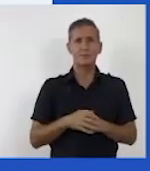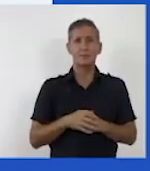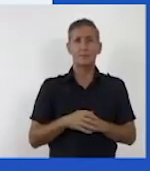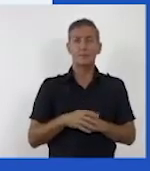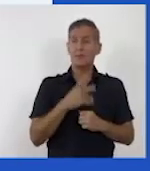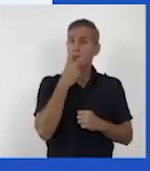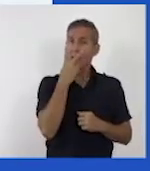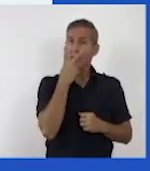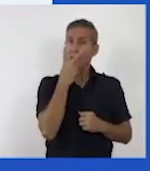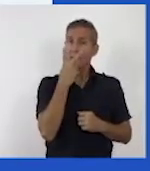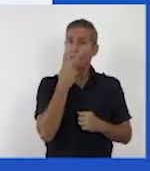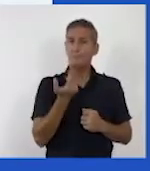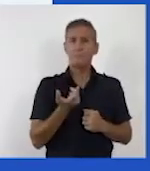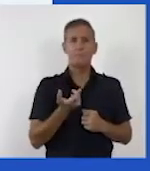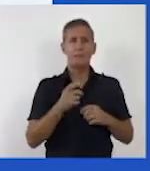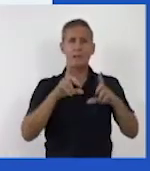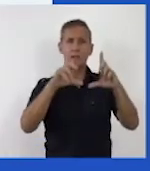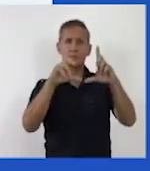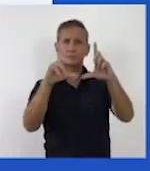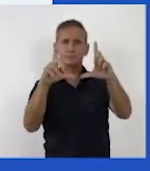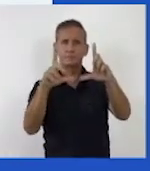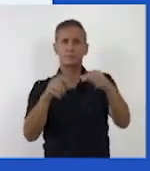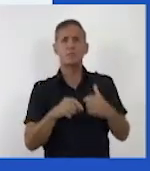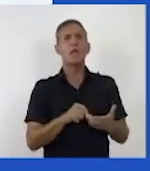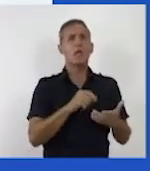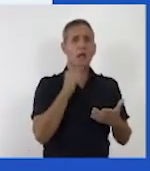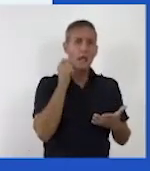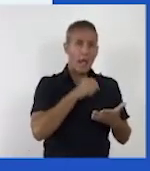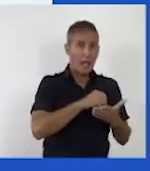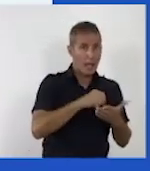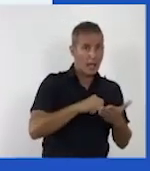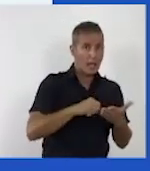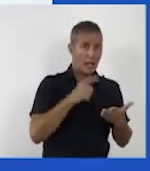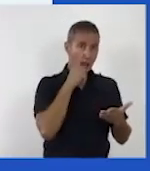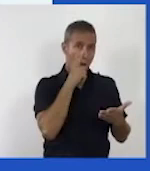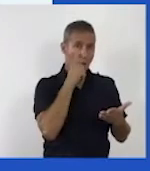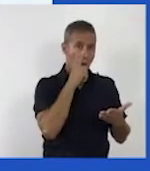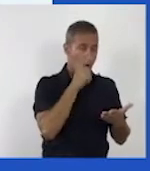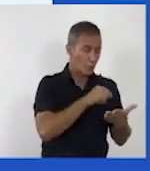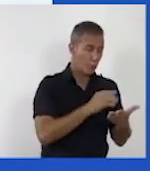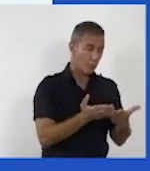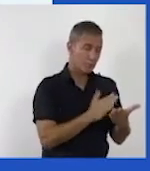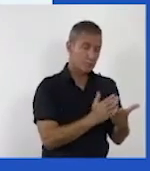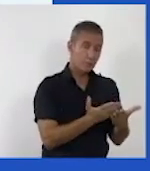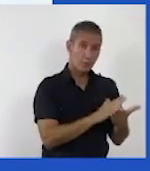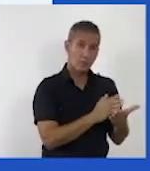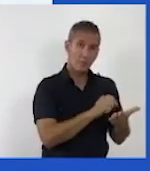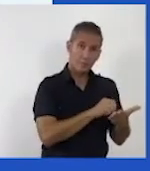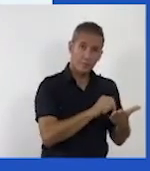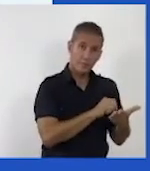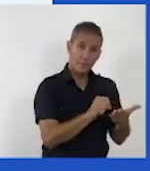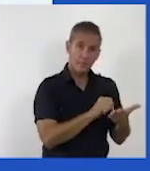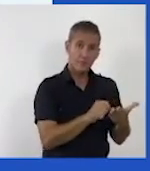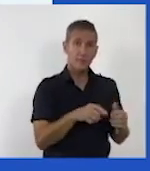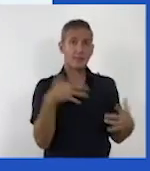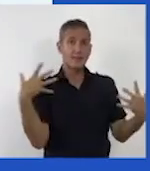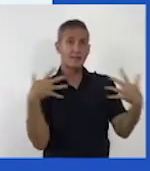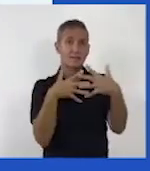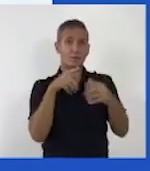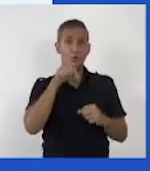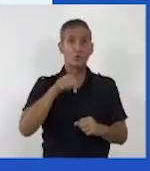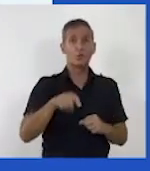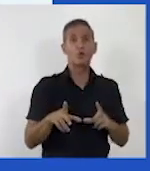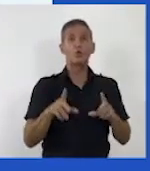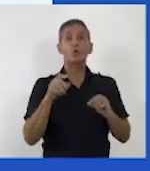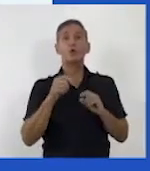ahora vean en pantalla y si quiero que anoten en la libreta para realizarla después relacionado con este texto de